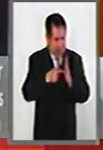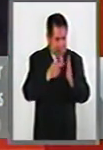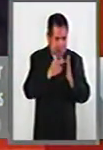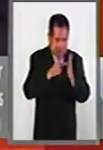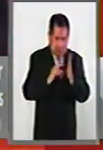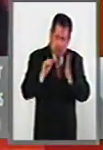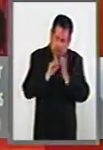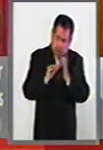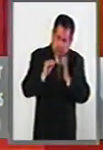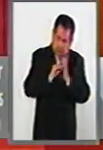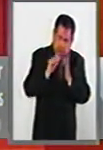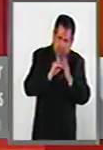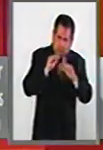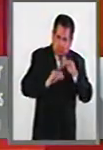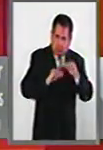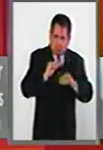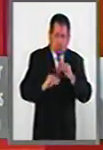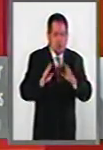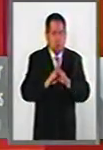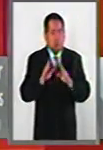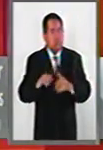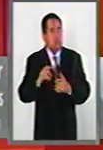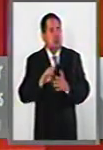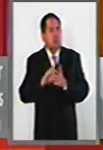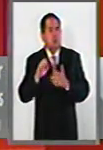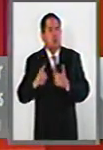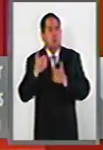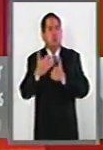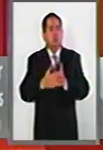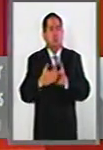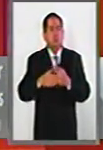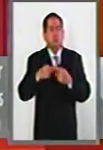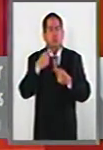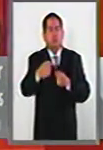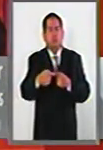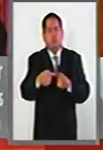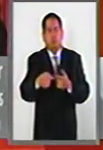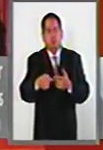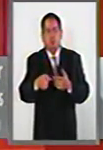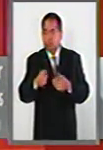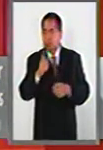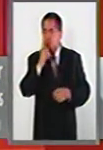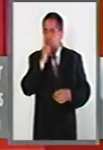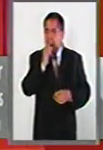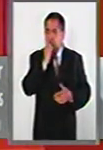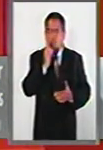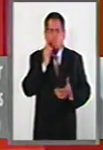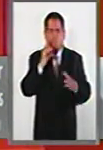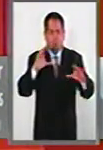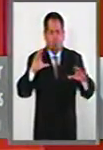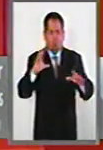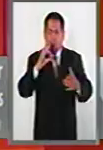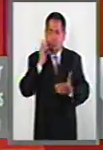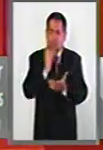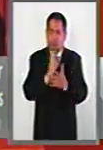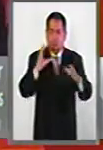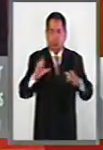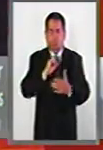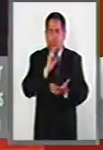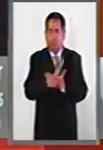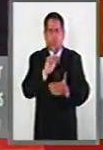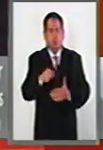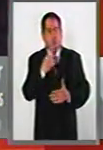están tomando, como la próxima, ya en mando único, desaparición de las policías